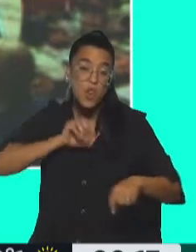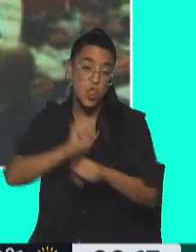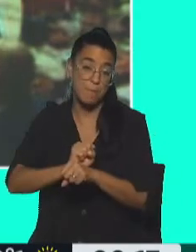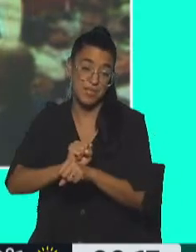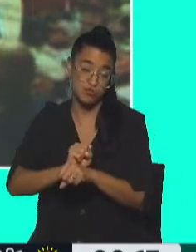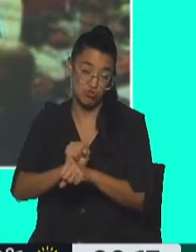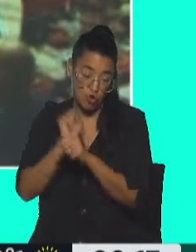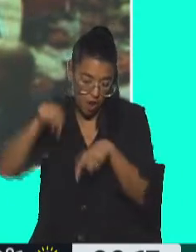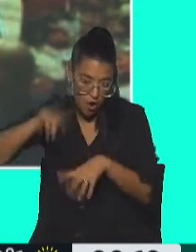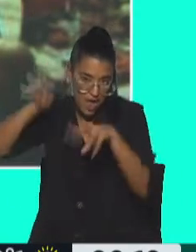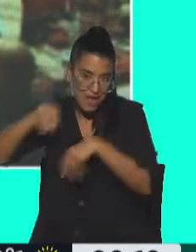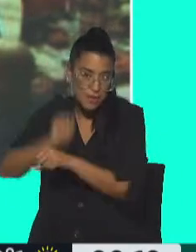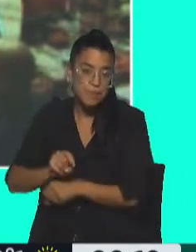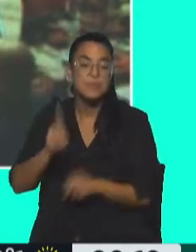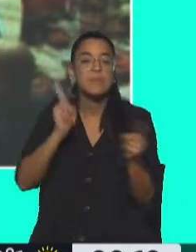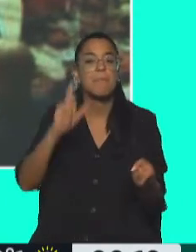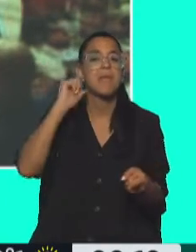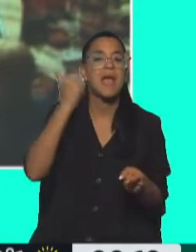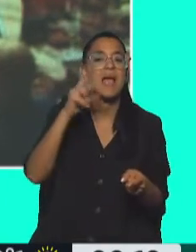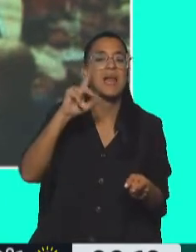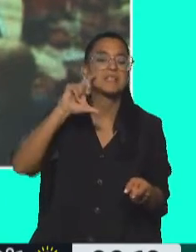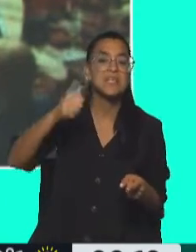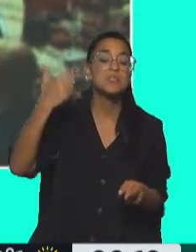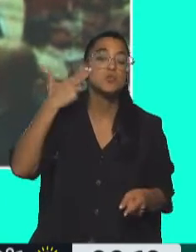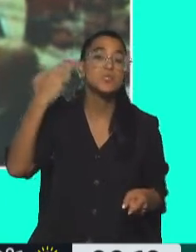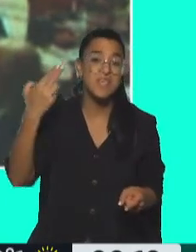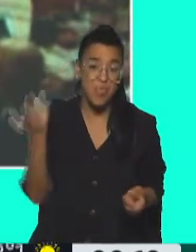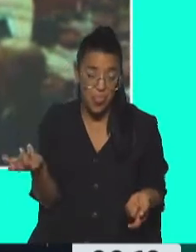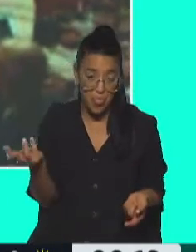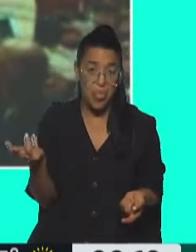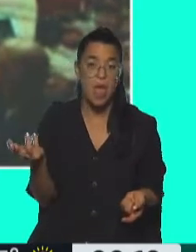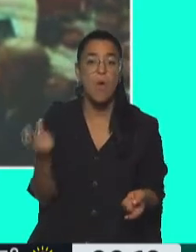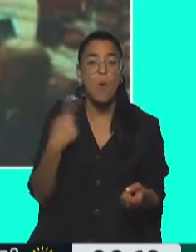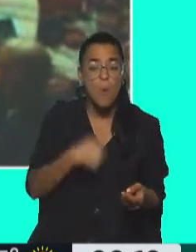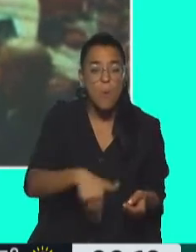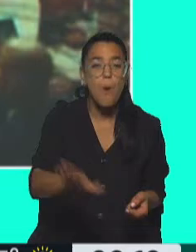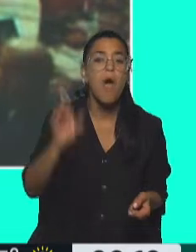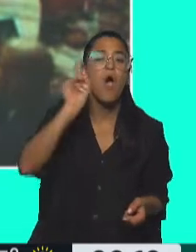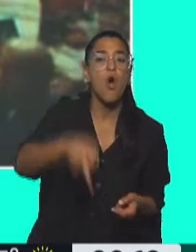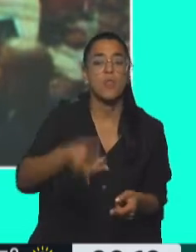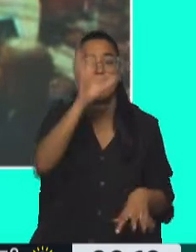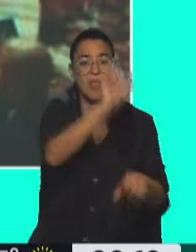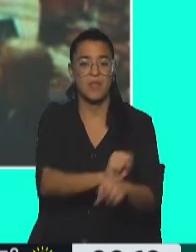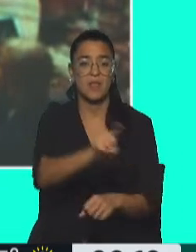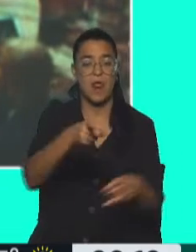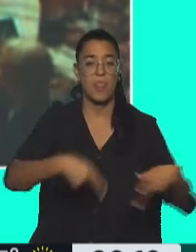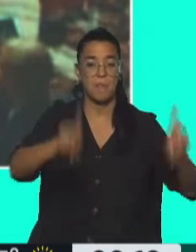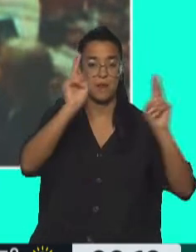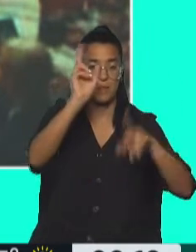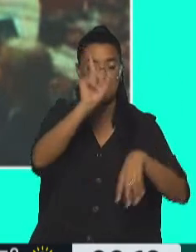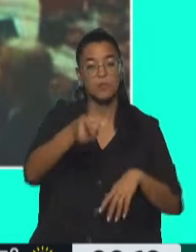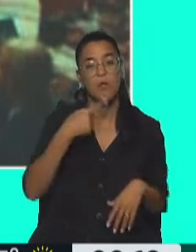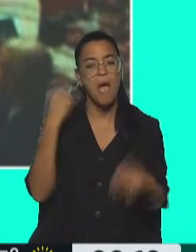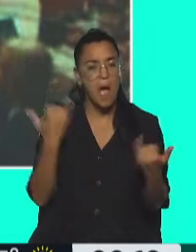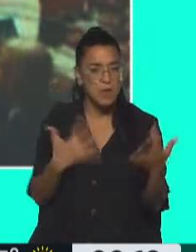prisión. Un Alan García, que se suicida cuando llegaba la orden para detenerlo en su departamento. Hay